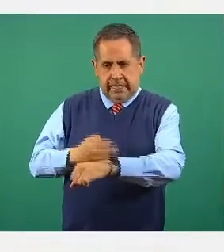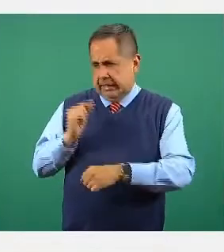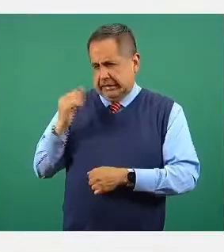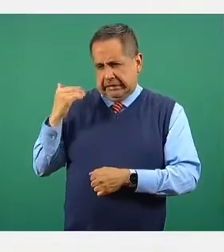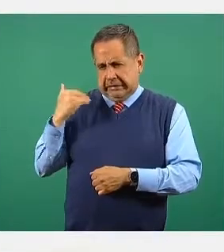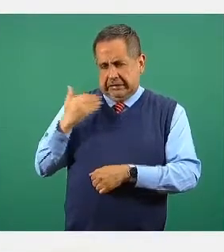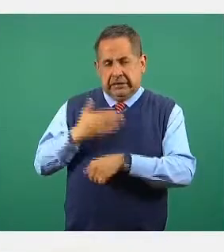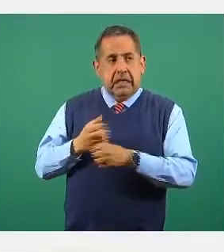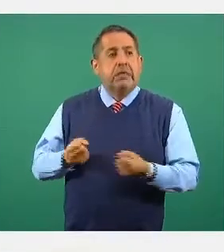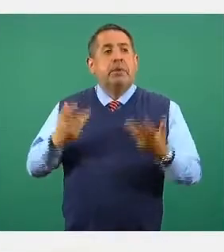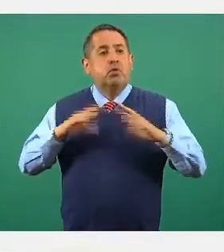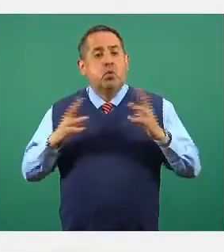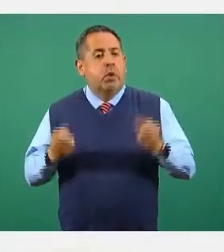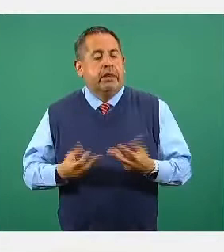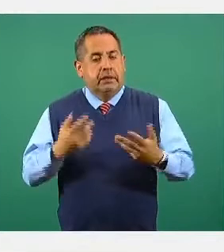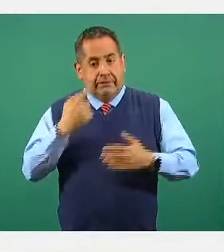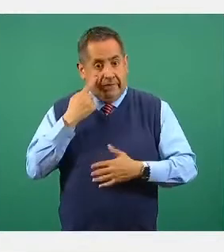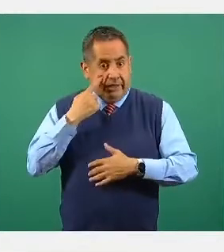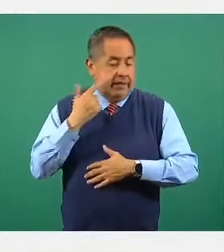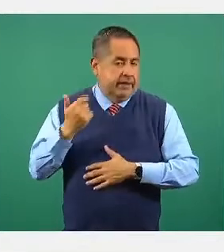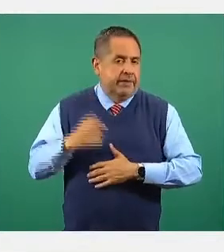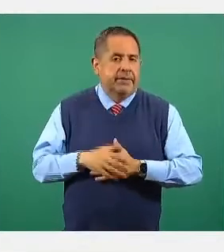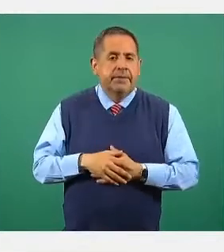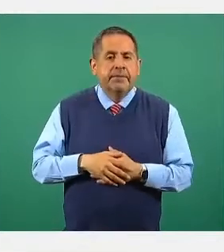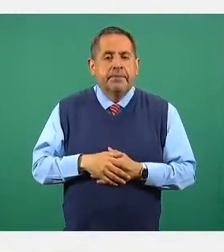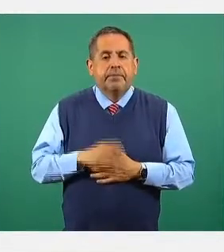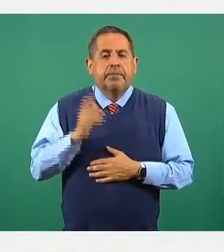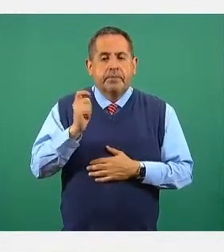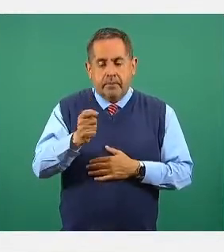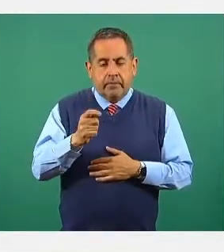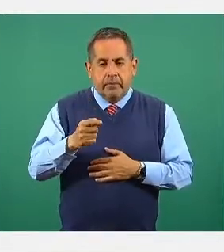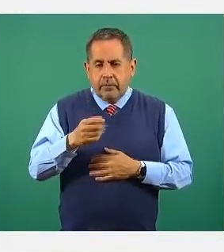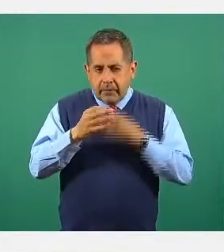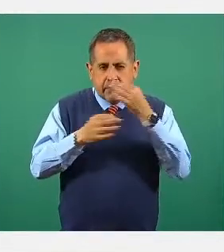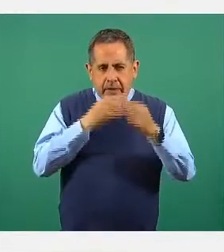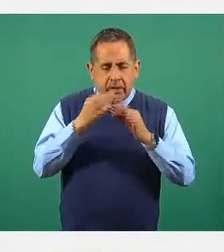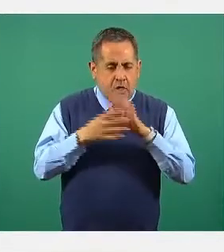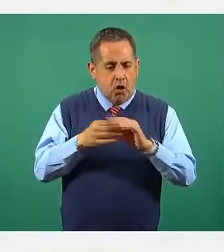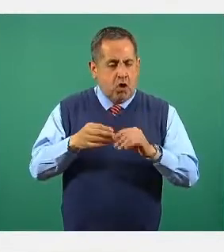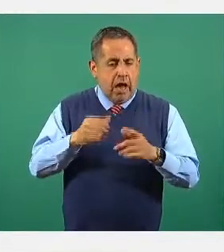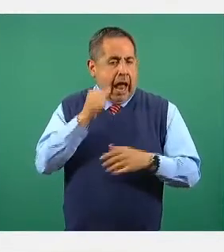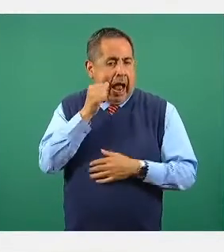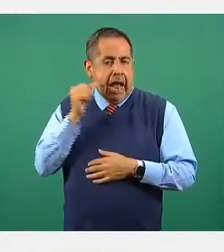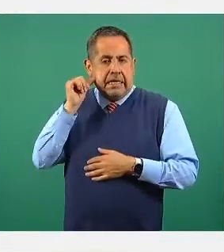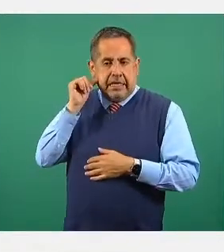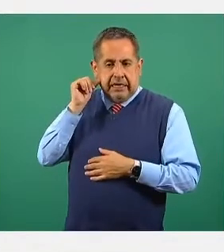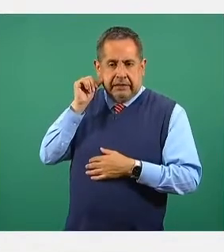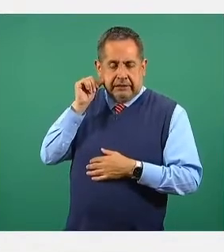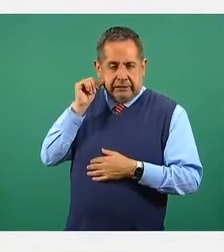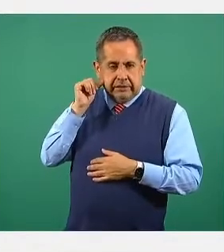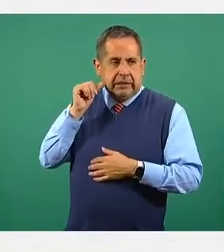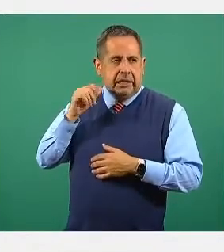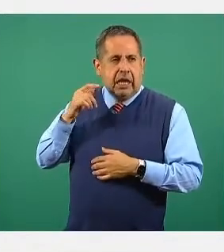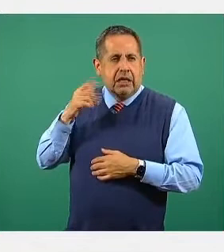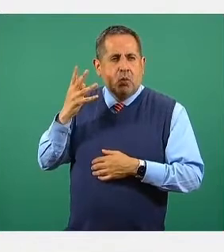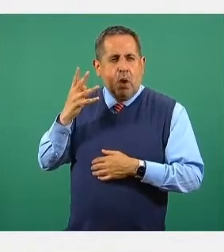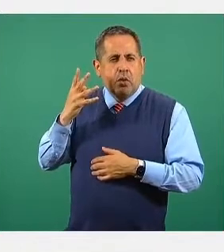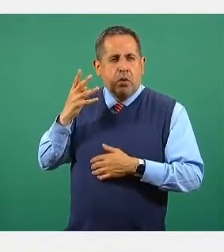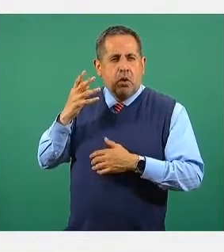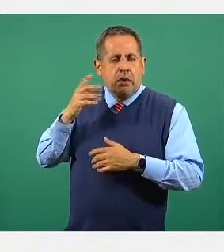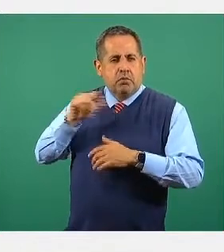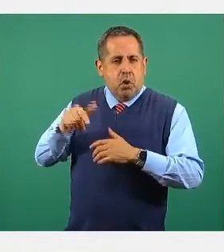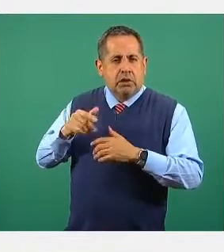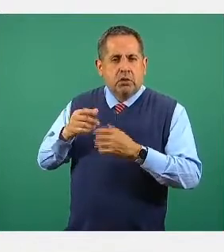hoy, y tenemos también entonces la actualización que se reportó al día de ayer después del corte de las 4.